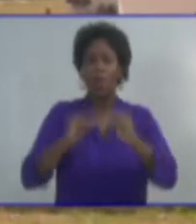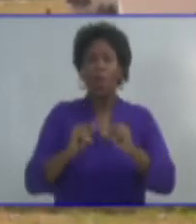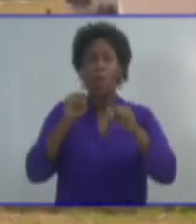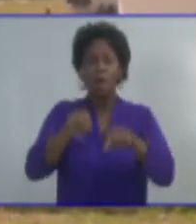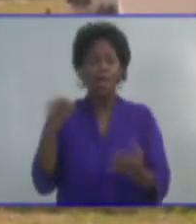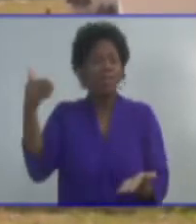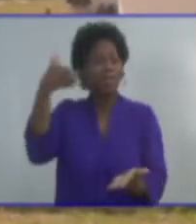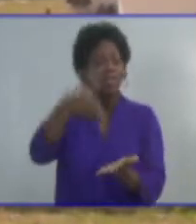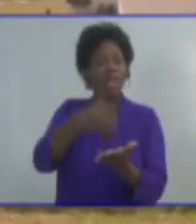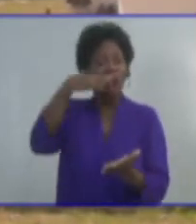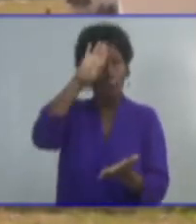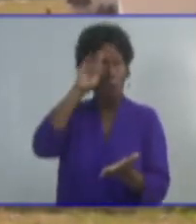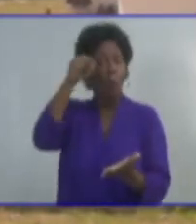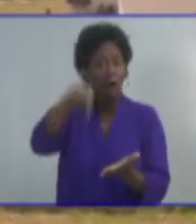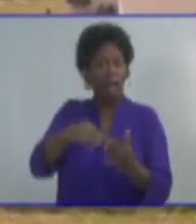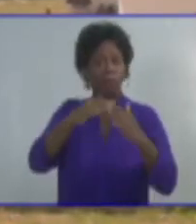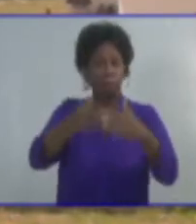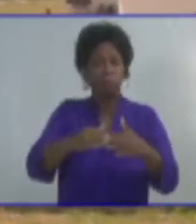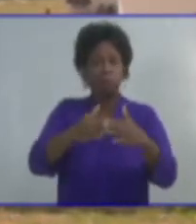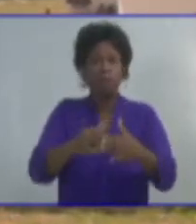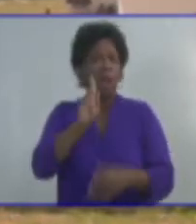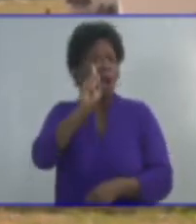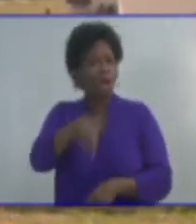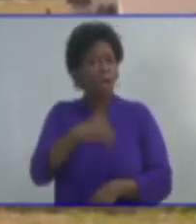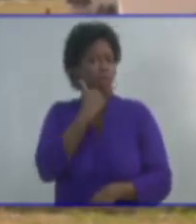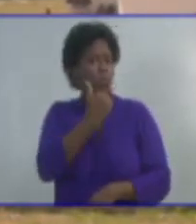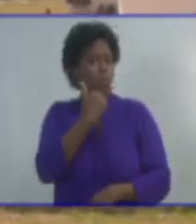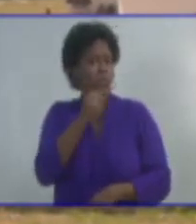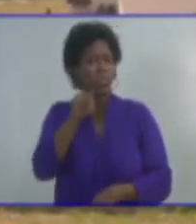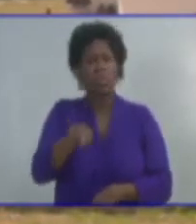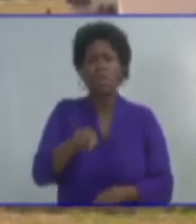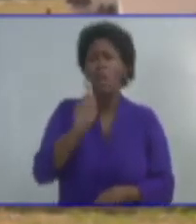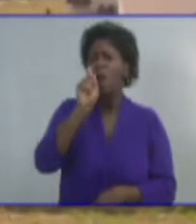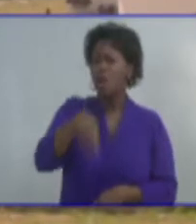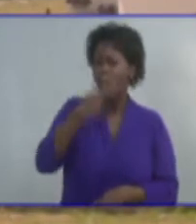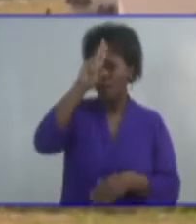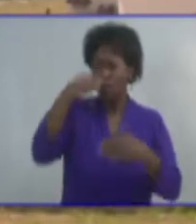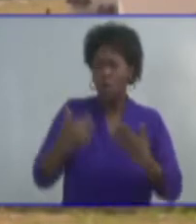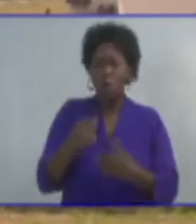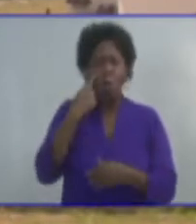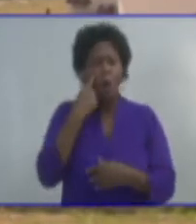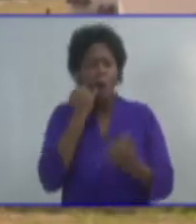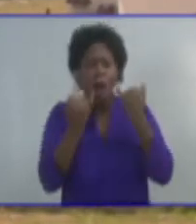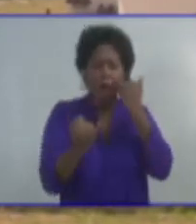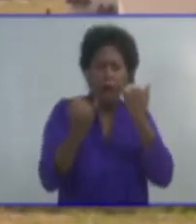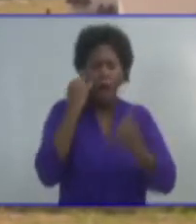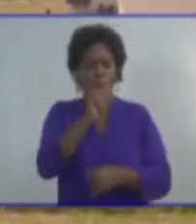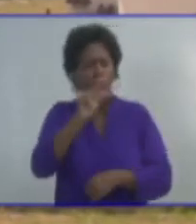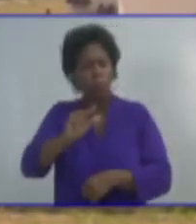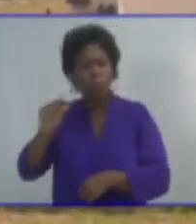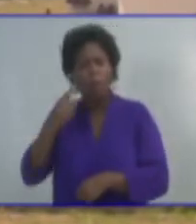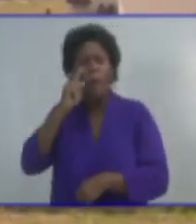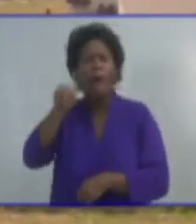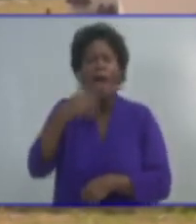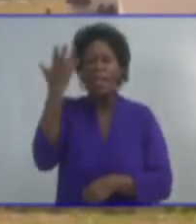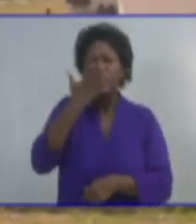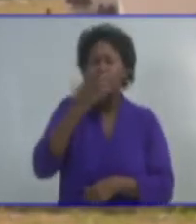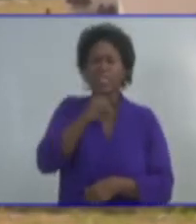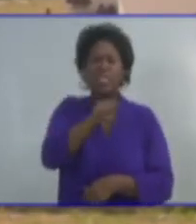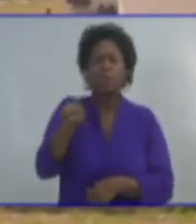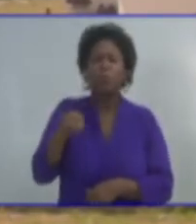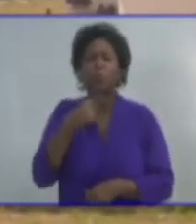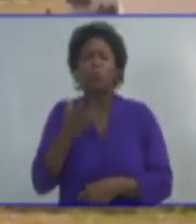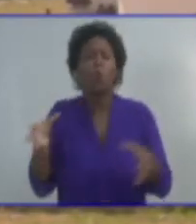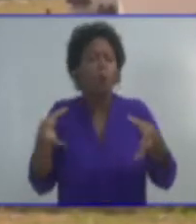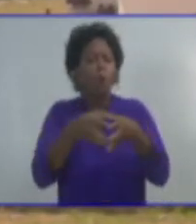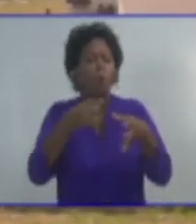territorio, inmediatamente el MININ, Salud, le hace un pesquisaje, se le hace un pesquisaje para identificar